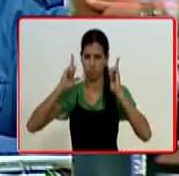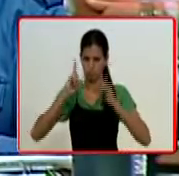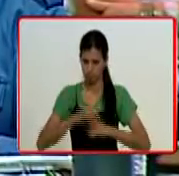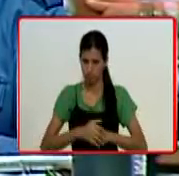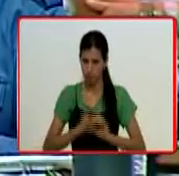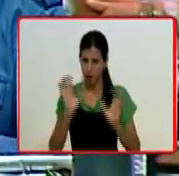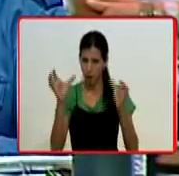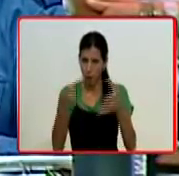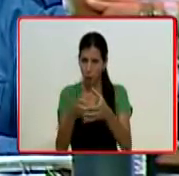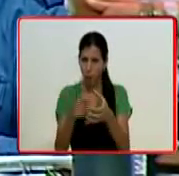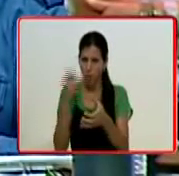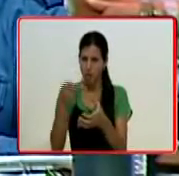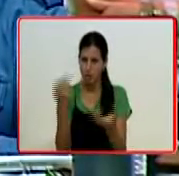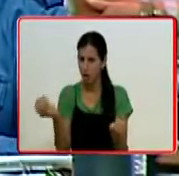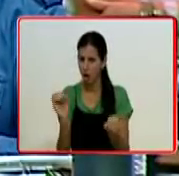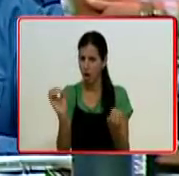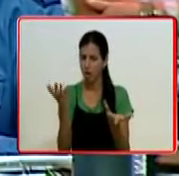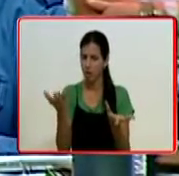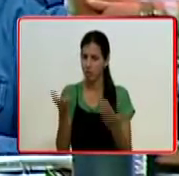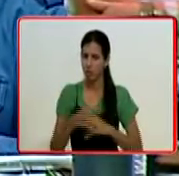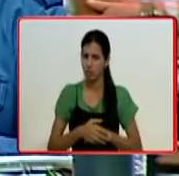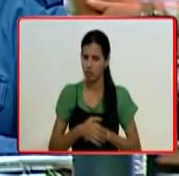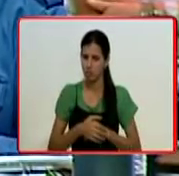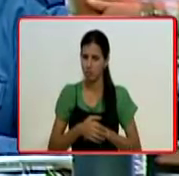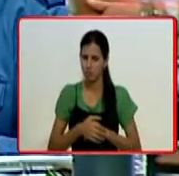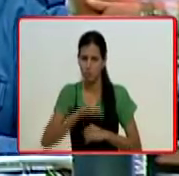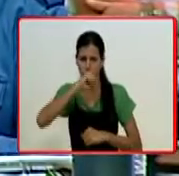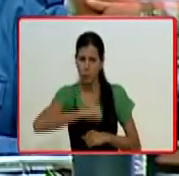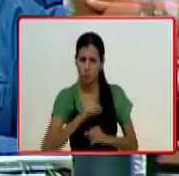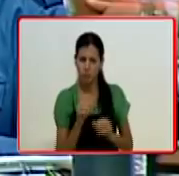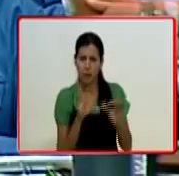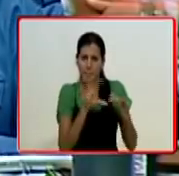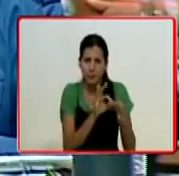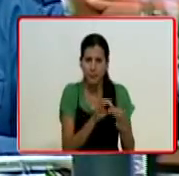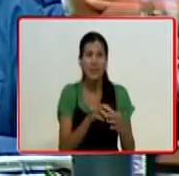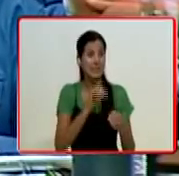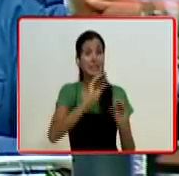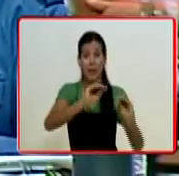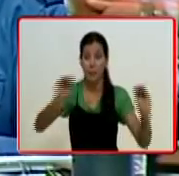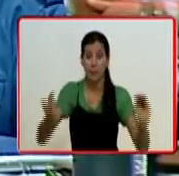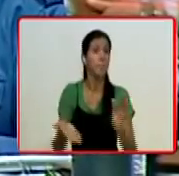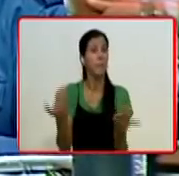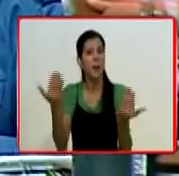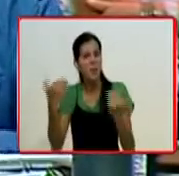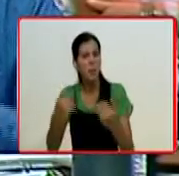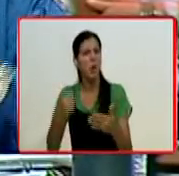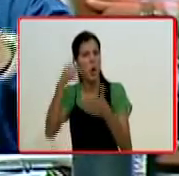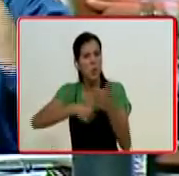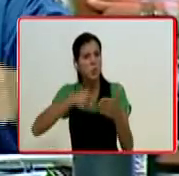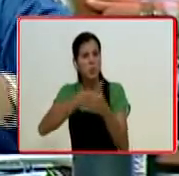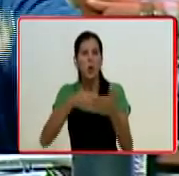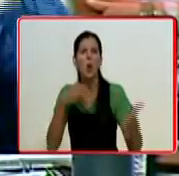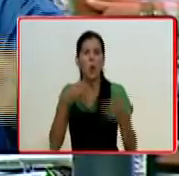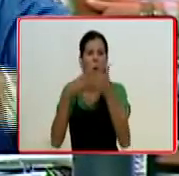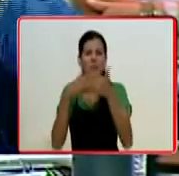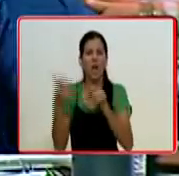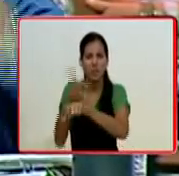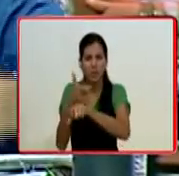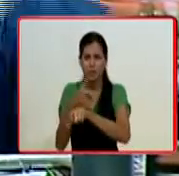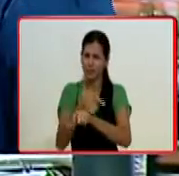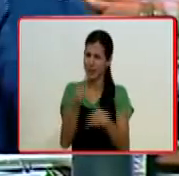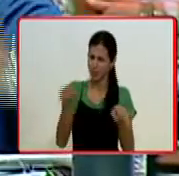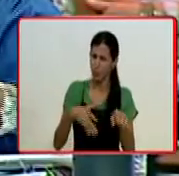sector político esté conjurado, llamando a la lucha armada, buscando golpe de Estado y a la vez